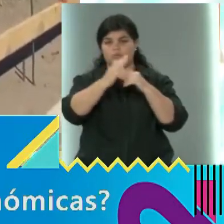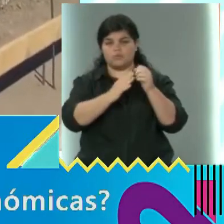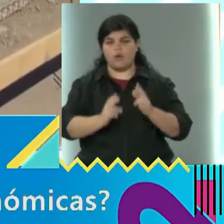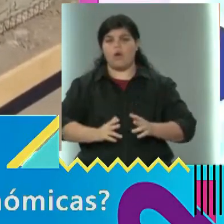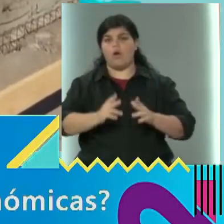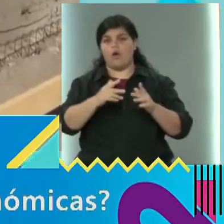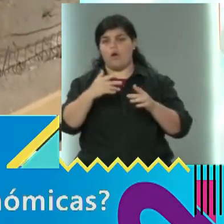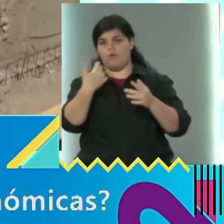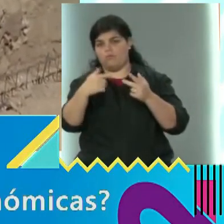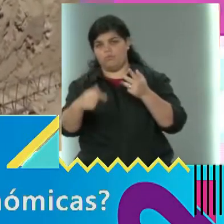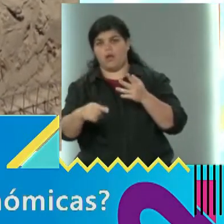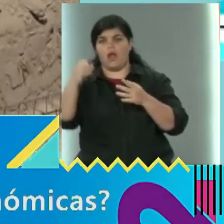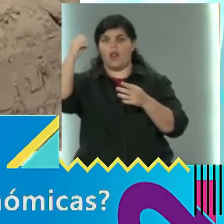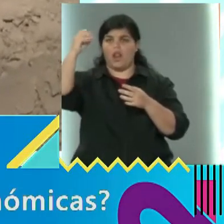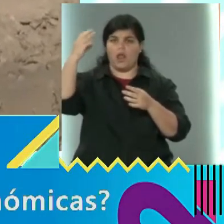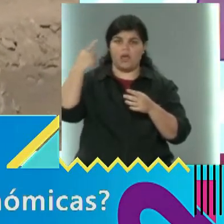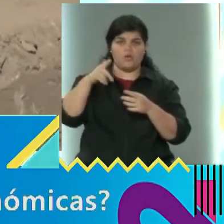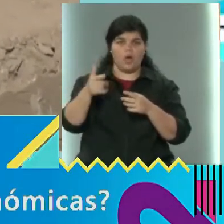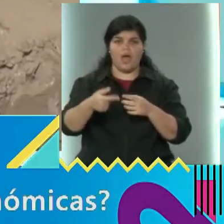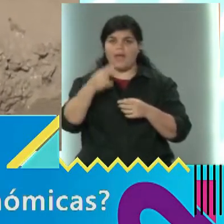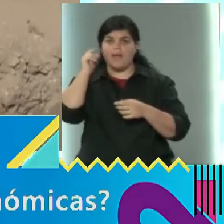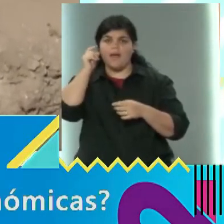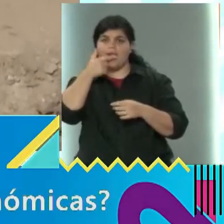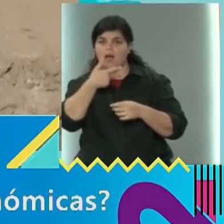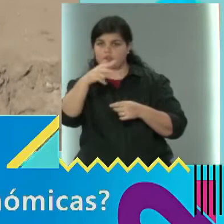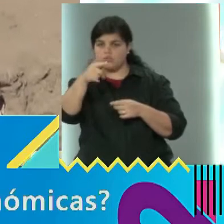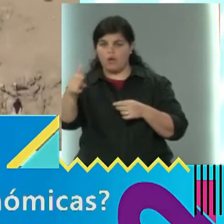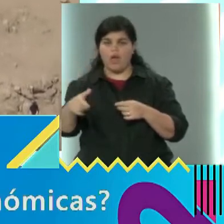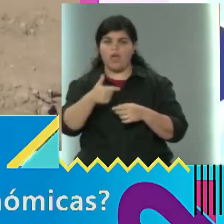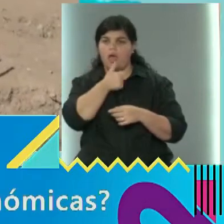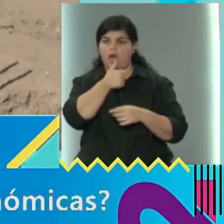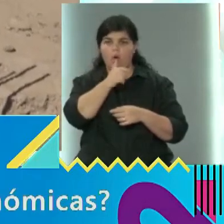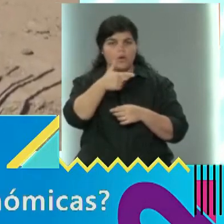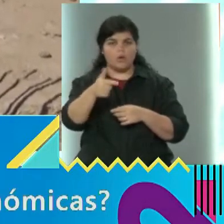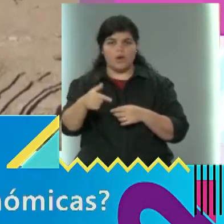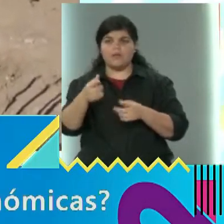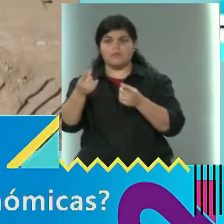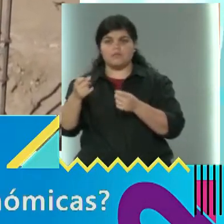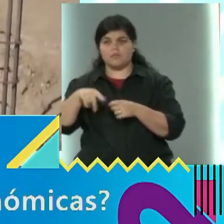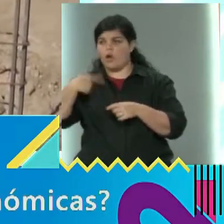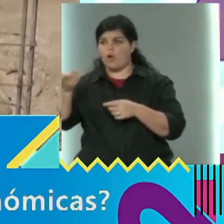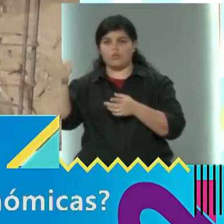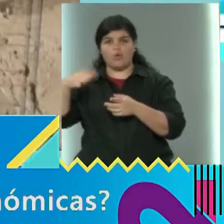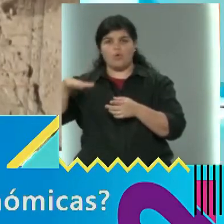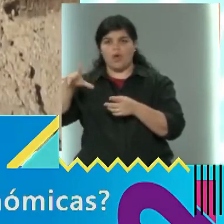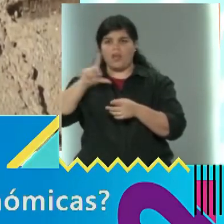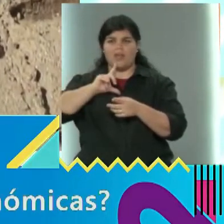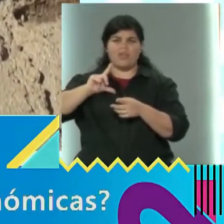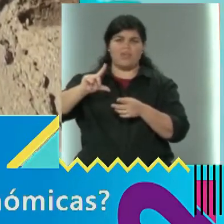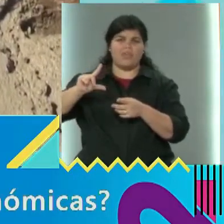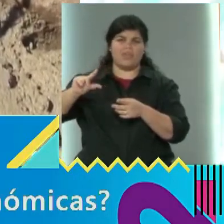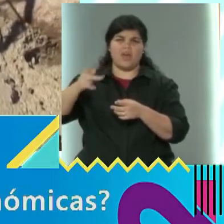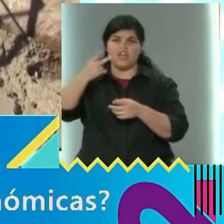no hay capacidad eléctrica, o porque no hay capacidad de gas, o porque no hay capacidad de agua, hay que traer ramales de agua de a veces kilómetros para poder